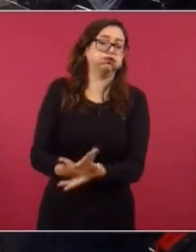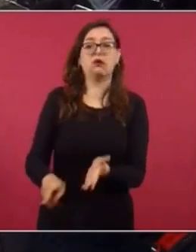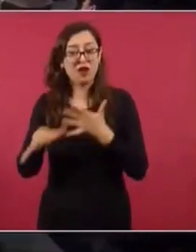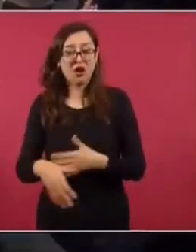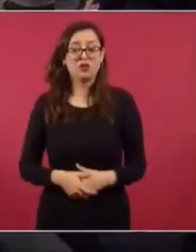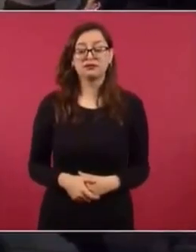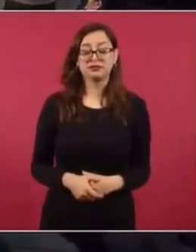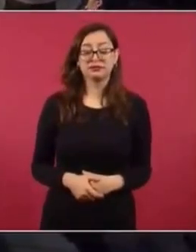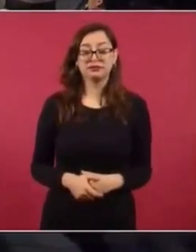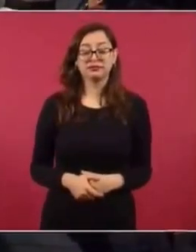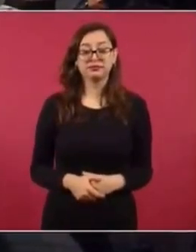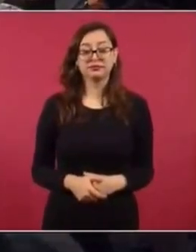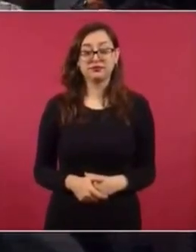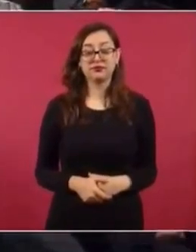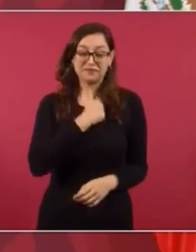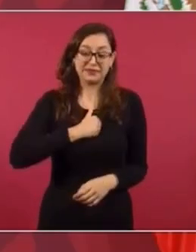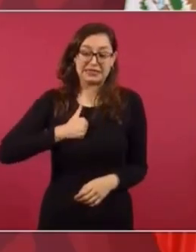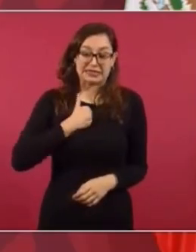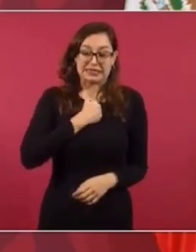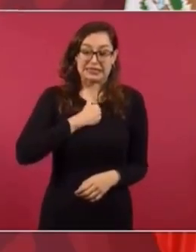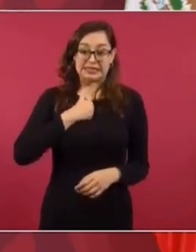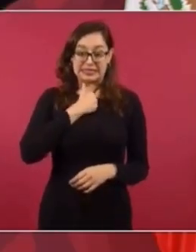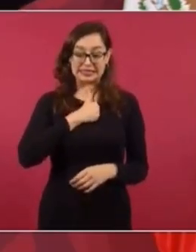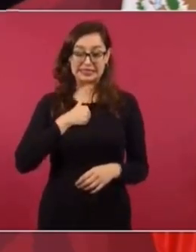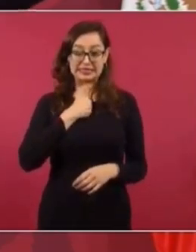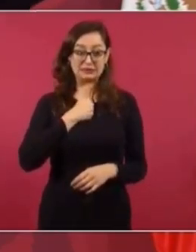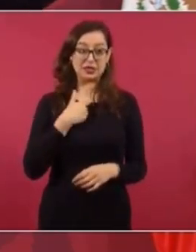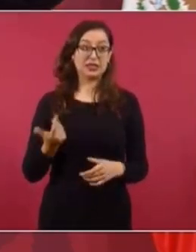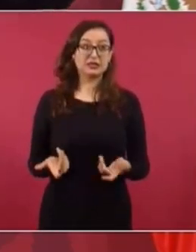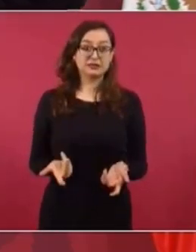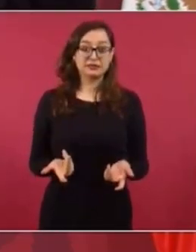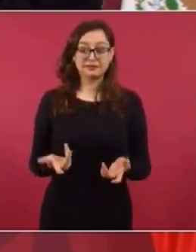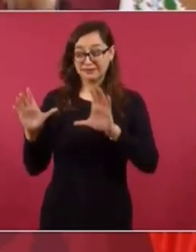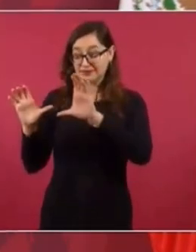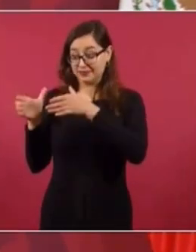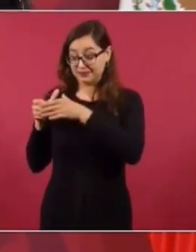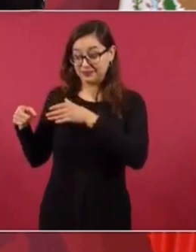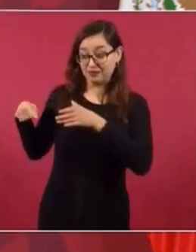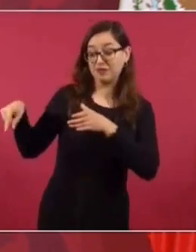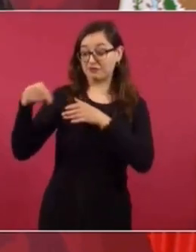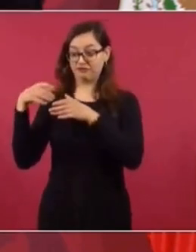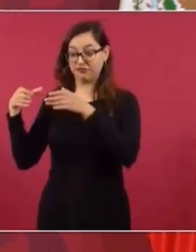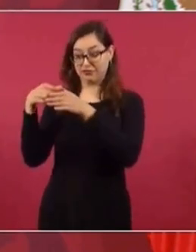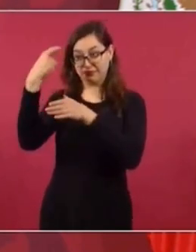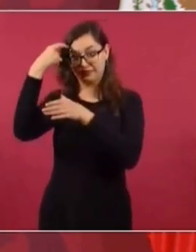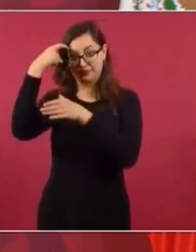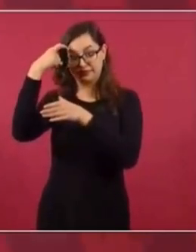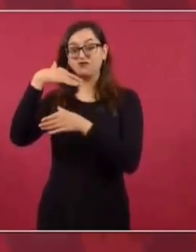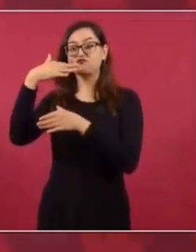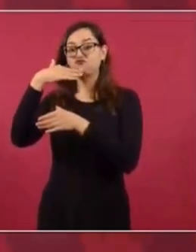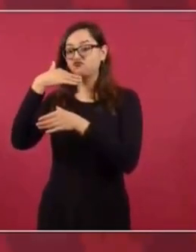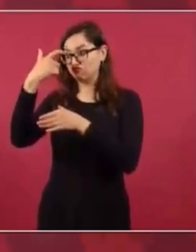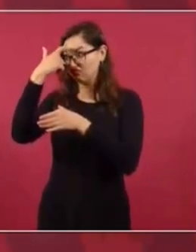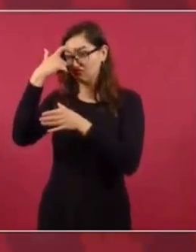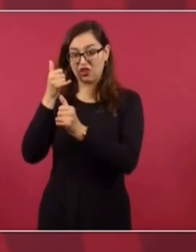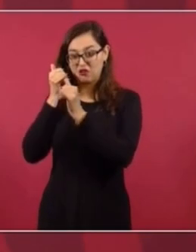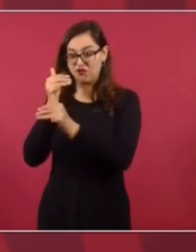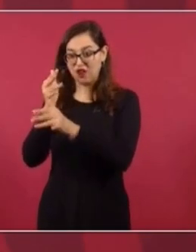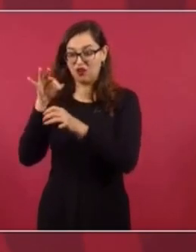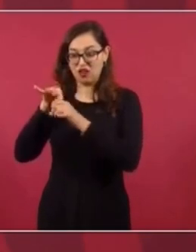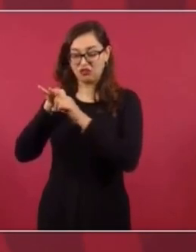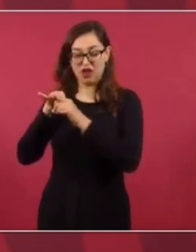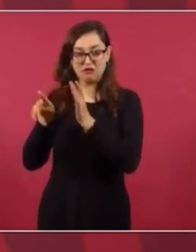1, 2, 3, 10, 20 fraudes. Lo que es lamentable es que no solo es esta agrupación o esta élite fraudulenta de